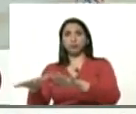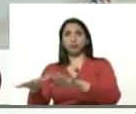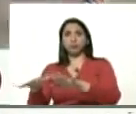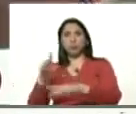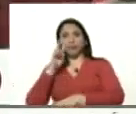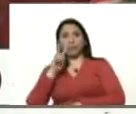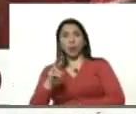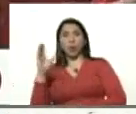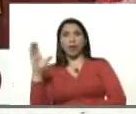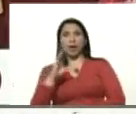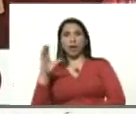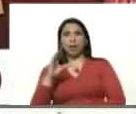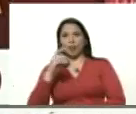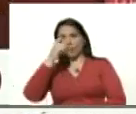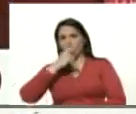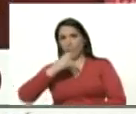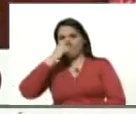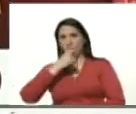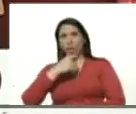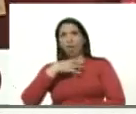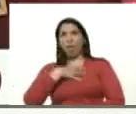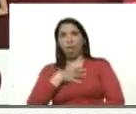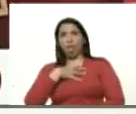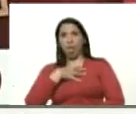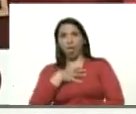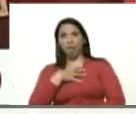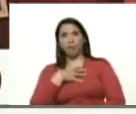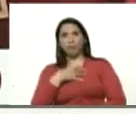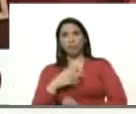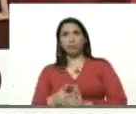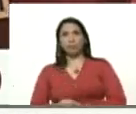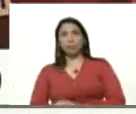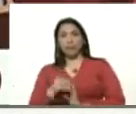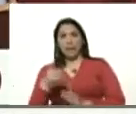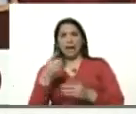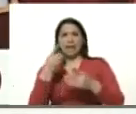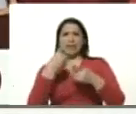ciudad de Caracas de gripe y de catarro y esas cosas, y